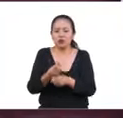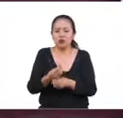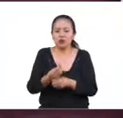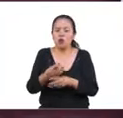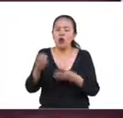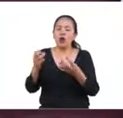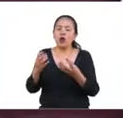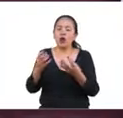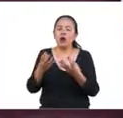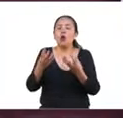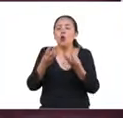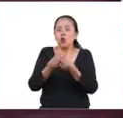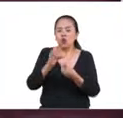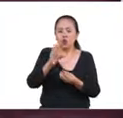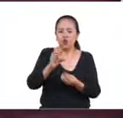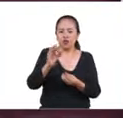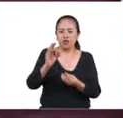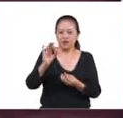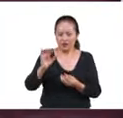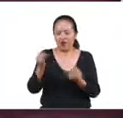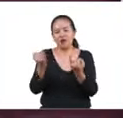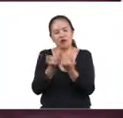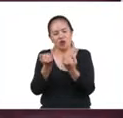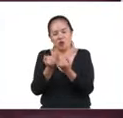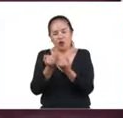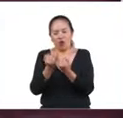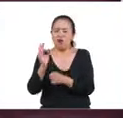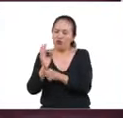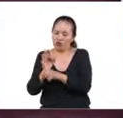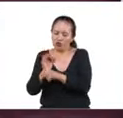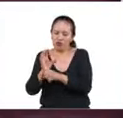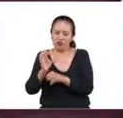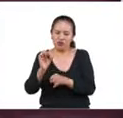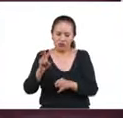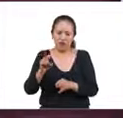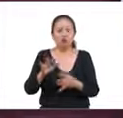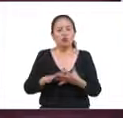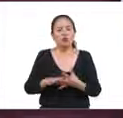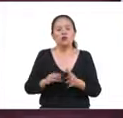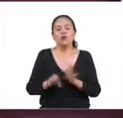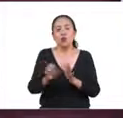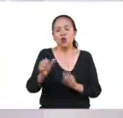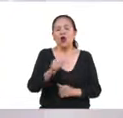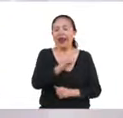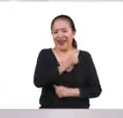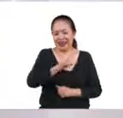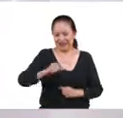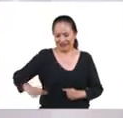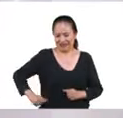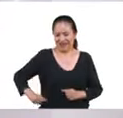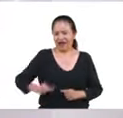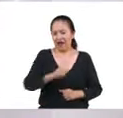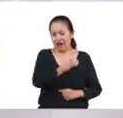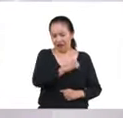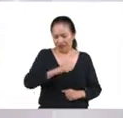la CFE, de tal manera que las alcaldías ya entregaron